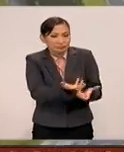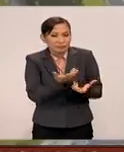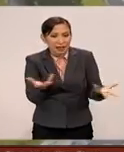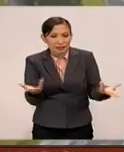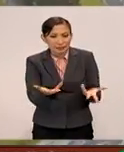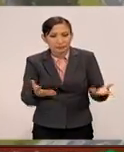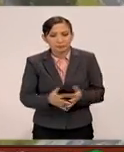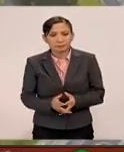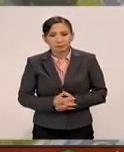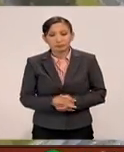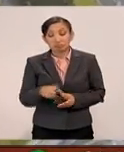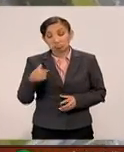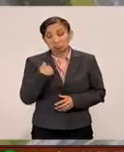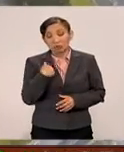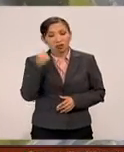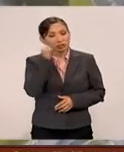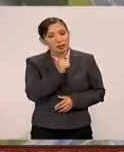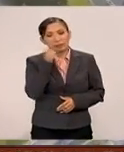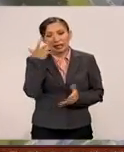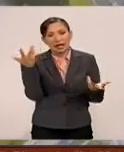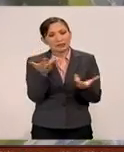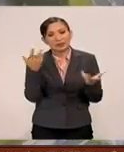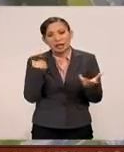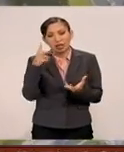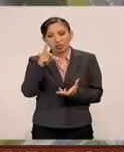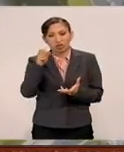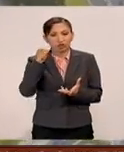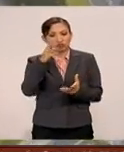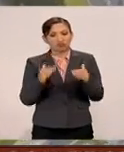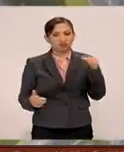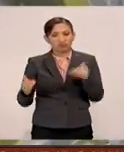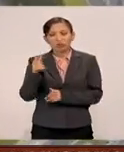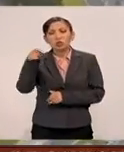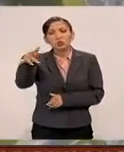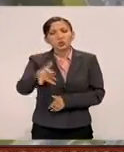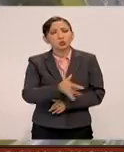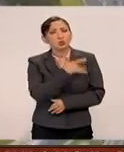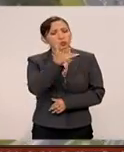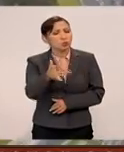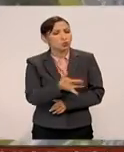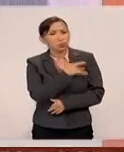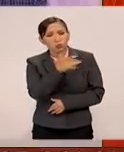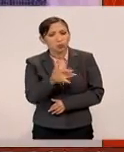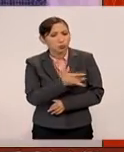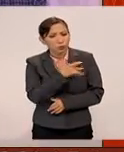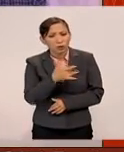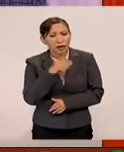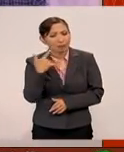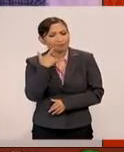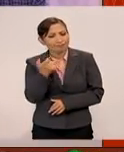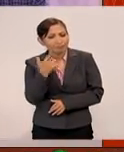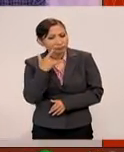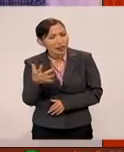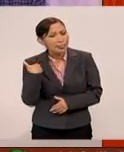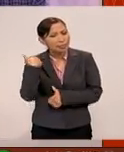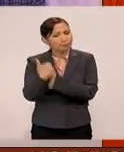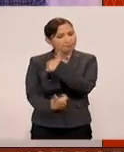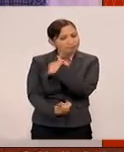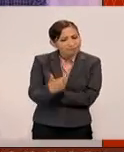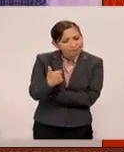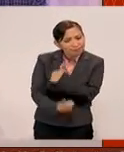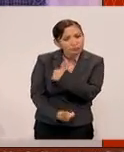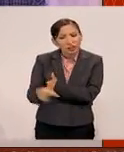lo que uno quiere realizar. Y yo siempre quise realizar un doctorado. ¿Cómo te sientes en el esfuerzo, en la